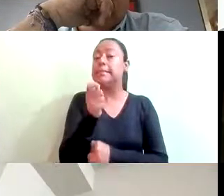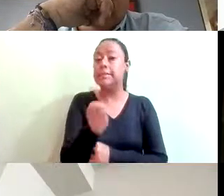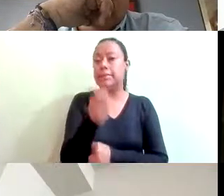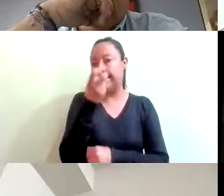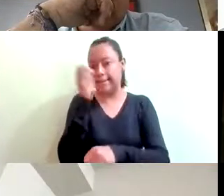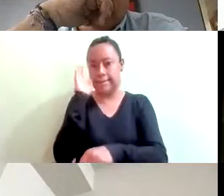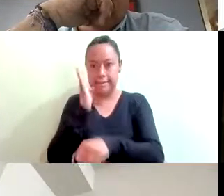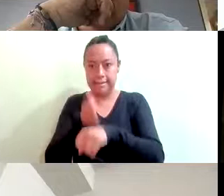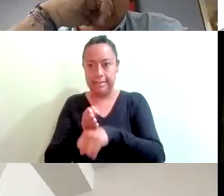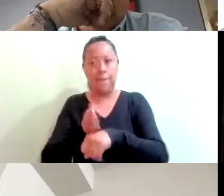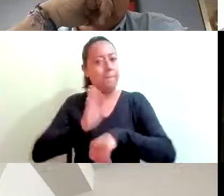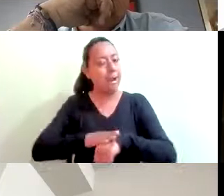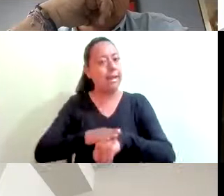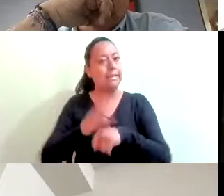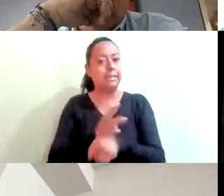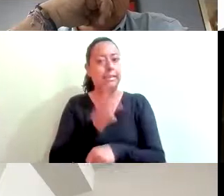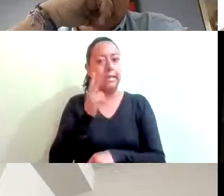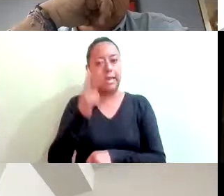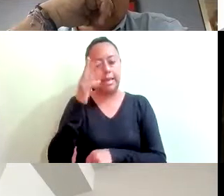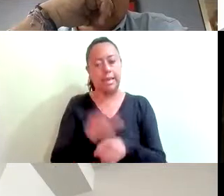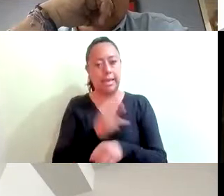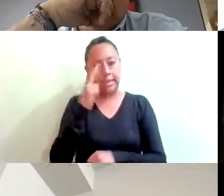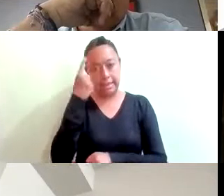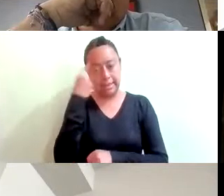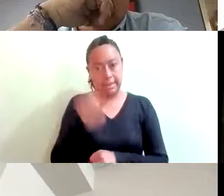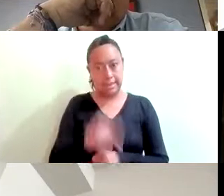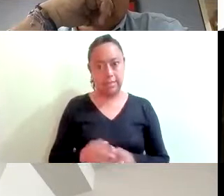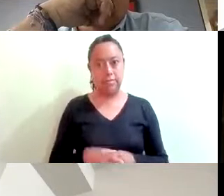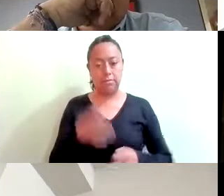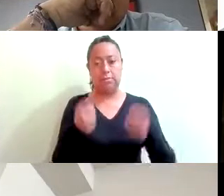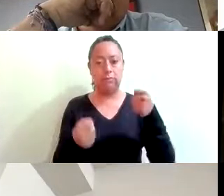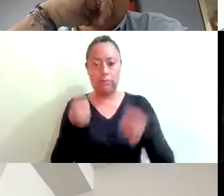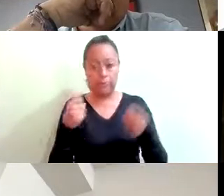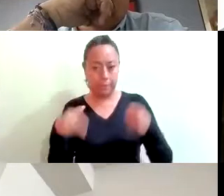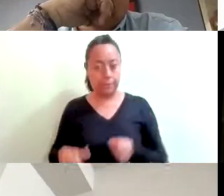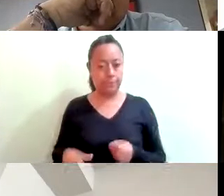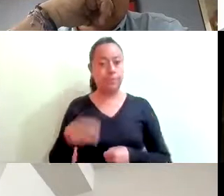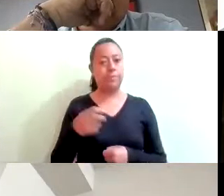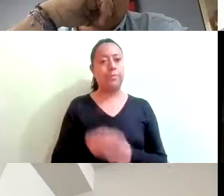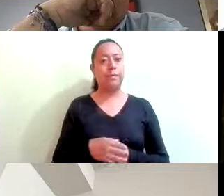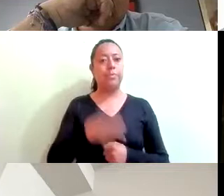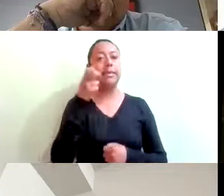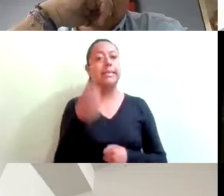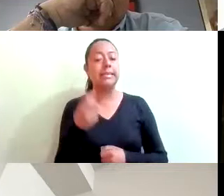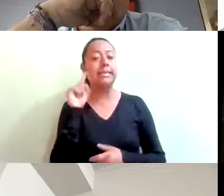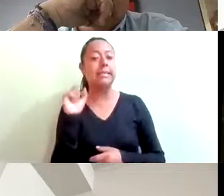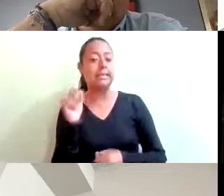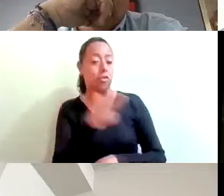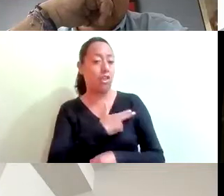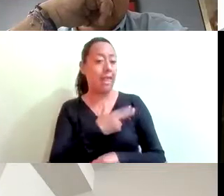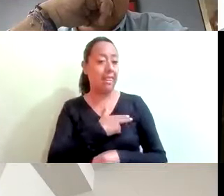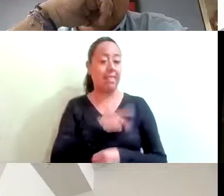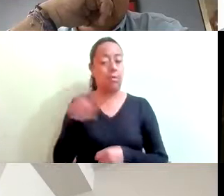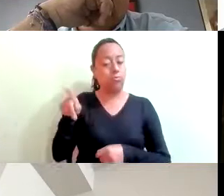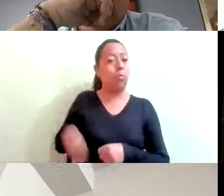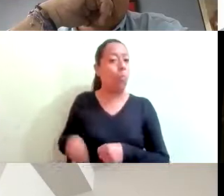sanción mayor para el conductor que fue en un accidente, que es una lesión culposa. Este punto nada más